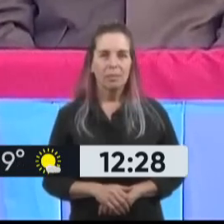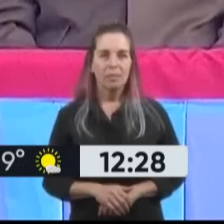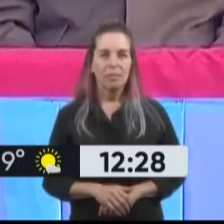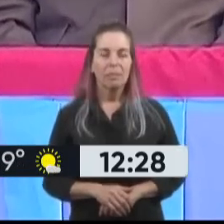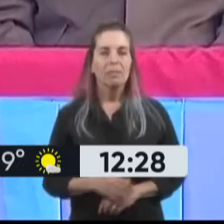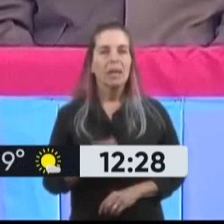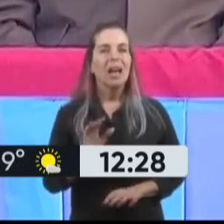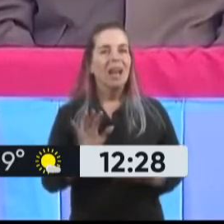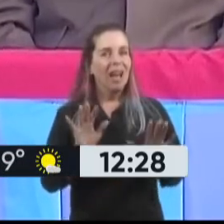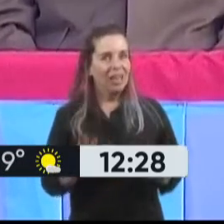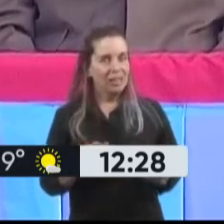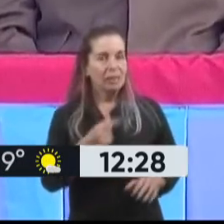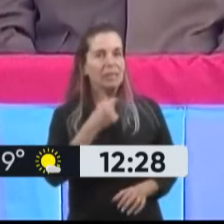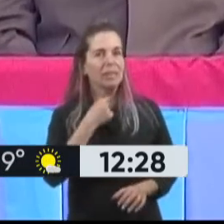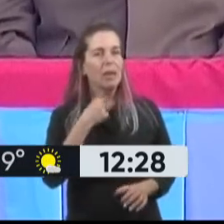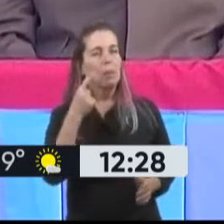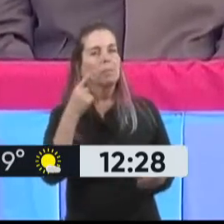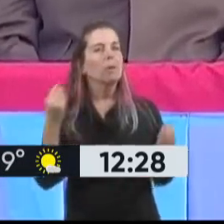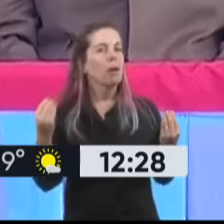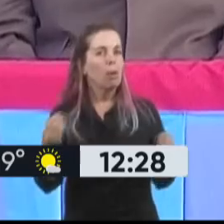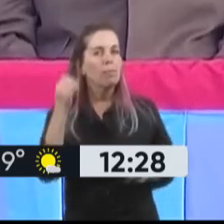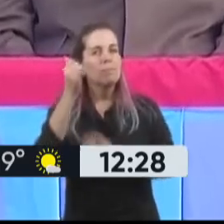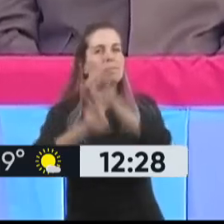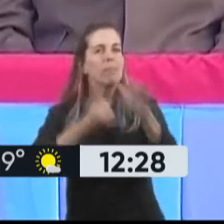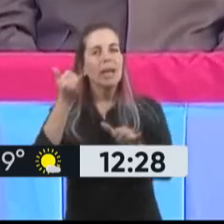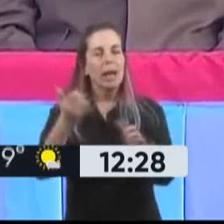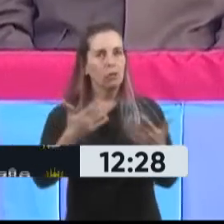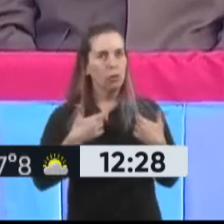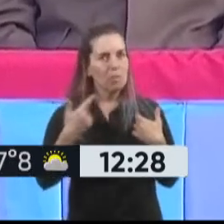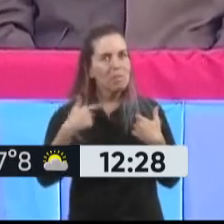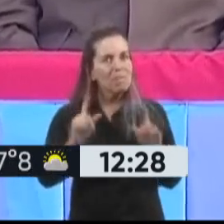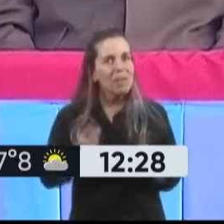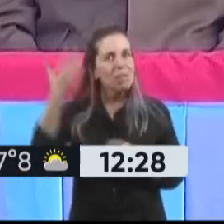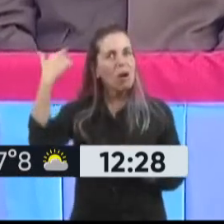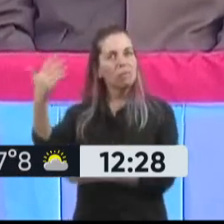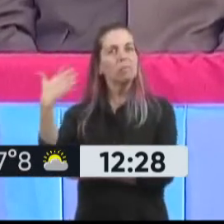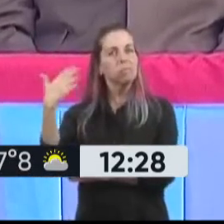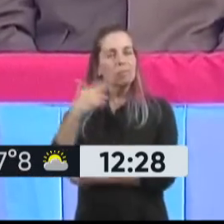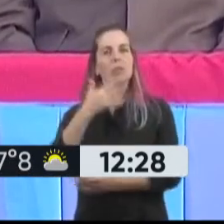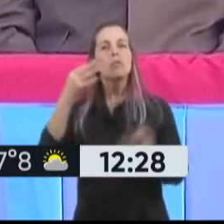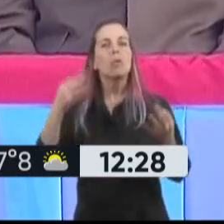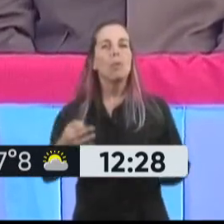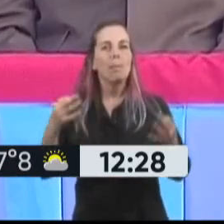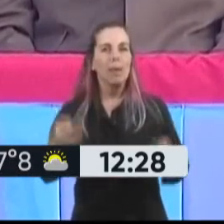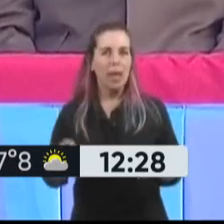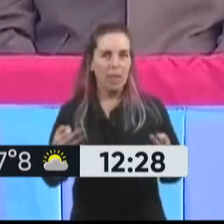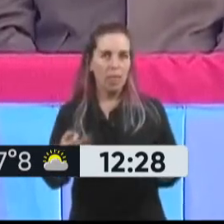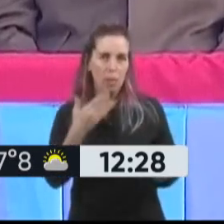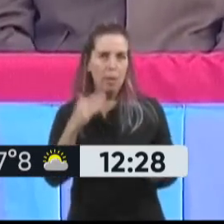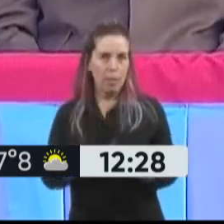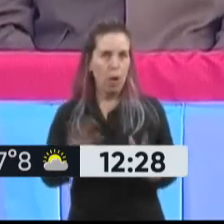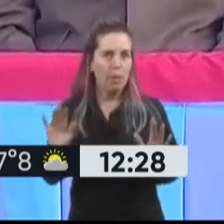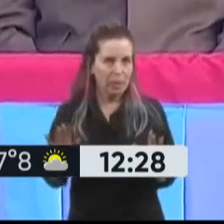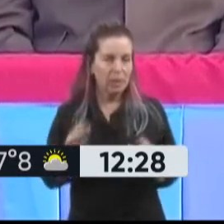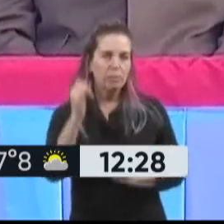dar muestras de cómo estoy cumpliendo mi palabra y cómo voy a seguir cumpliéndola, con